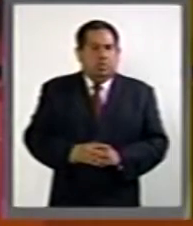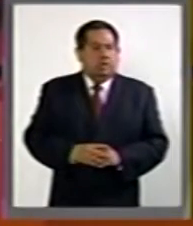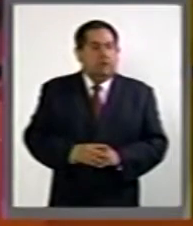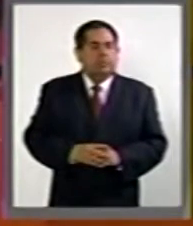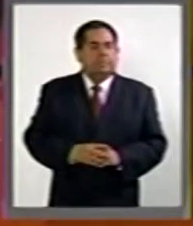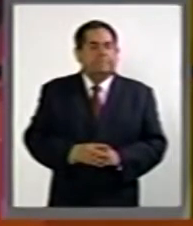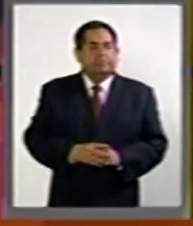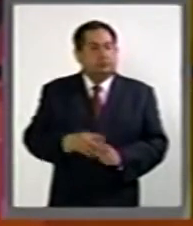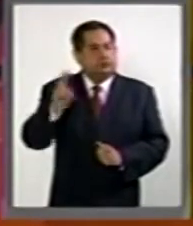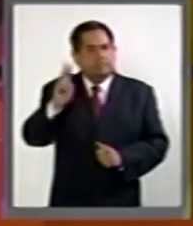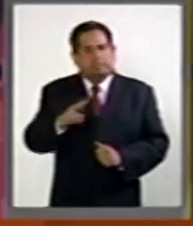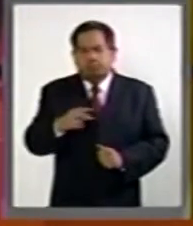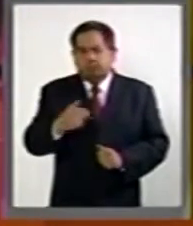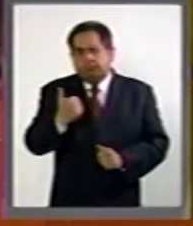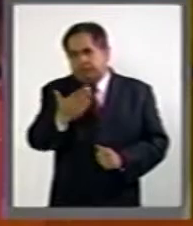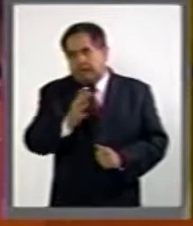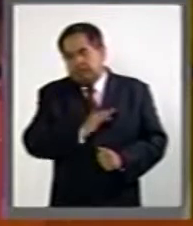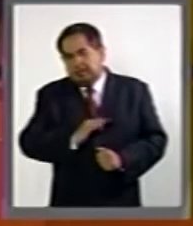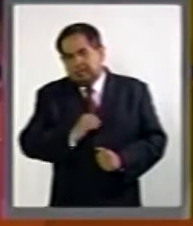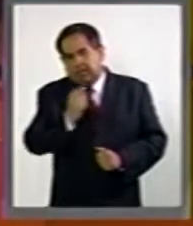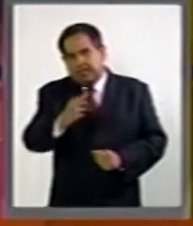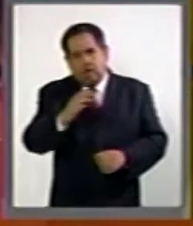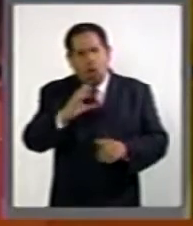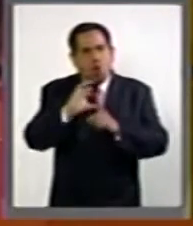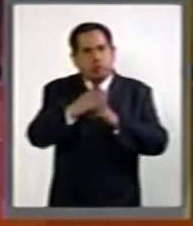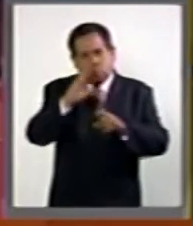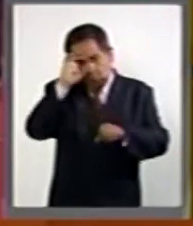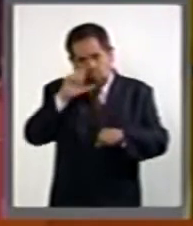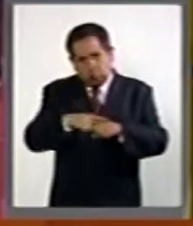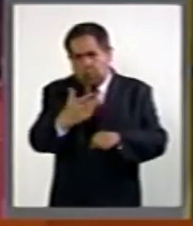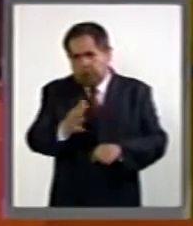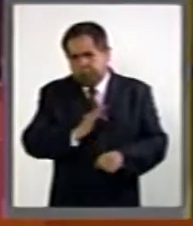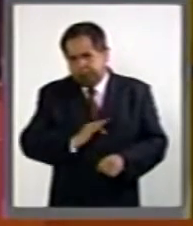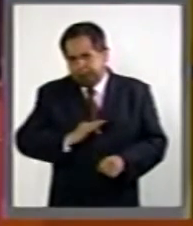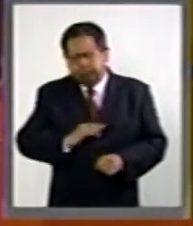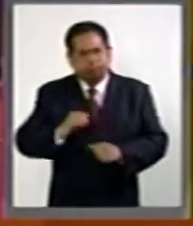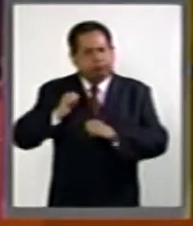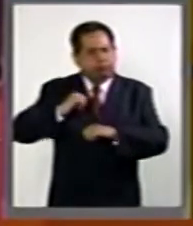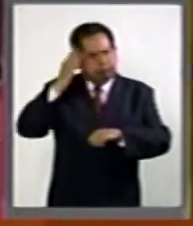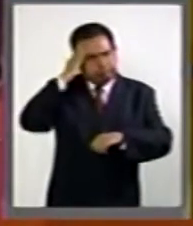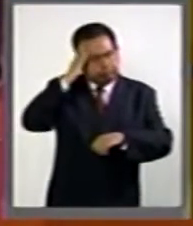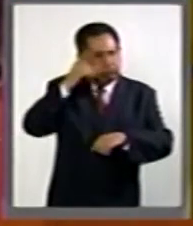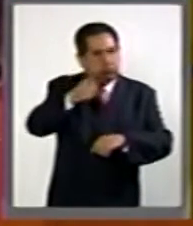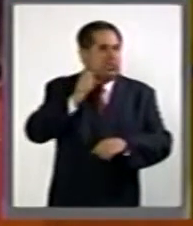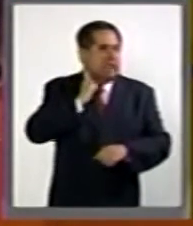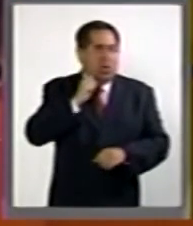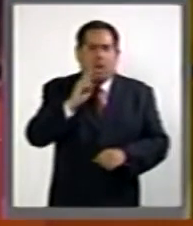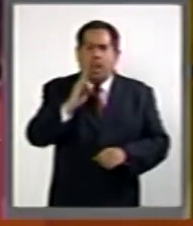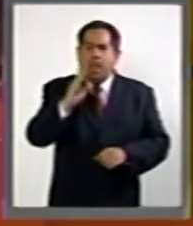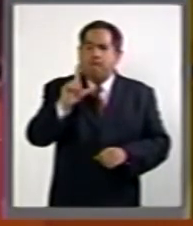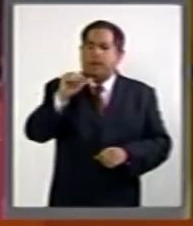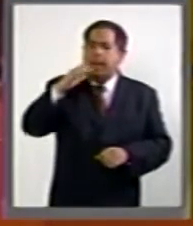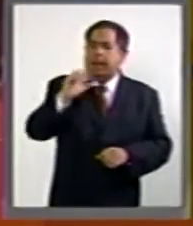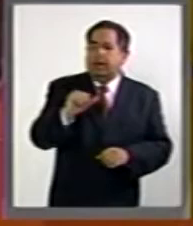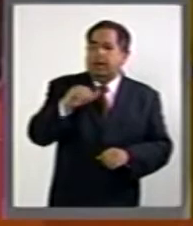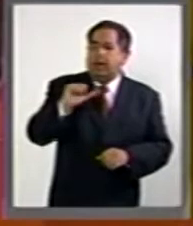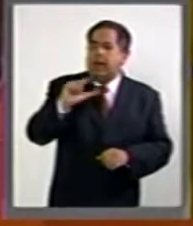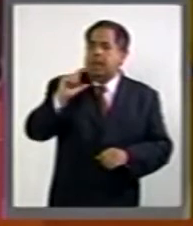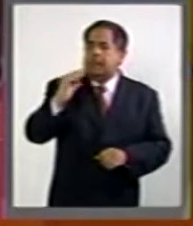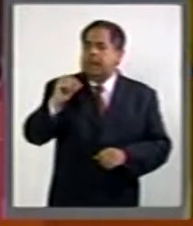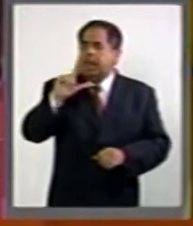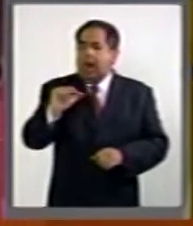Sinceramente, felicitar a la Comisión de Cultura, que encabeza nuestra compañera senadora Blanca Alcalá,